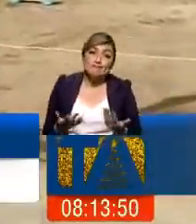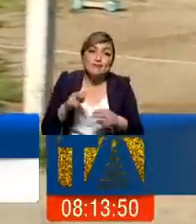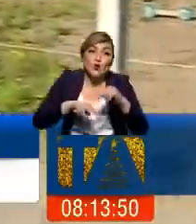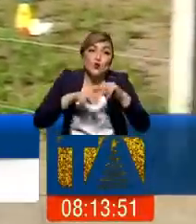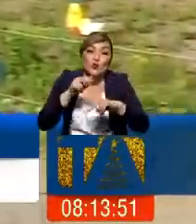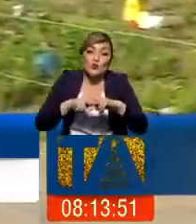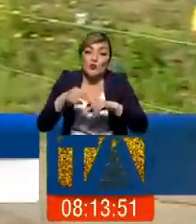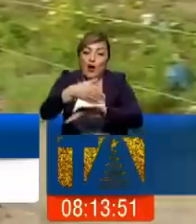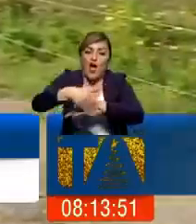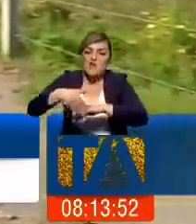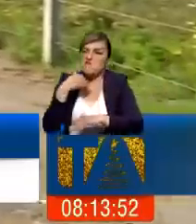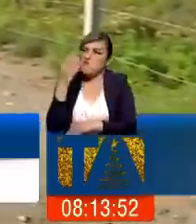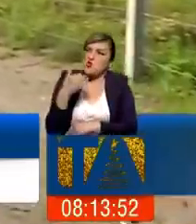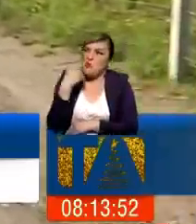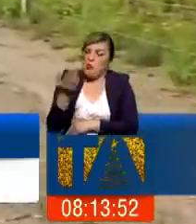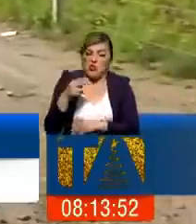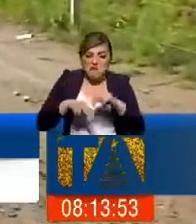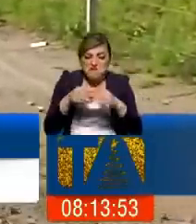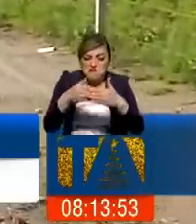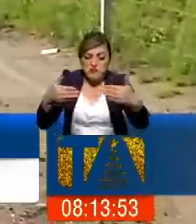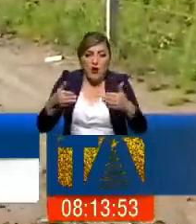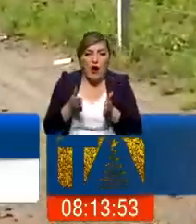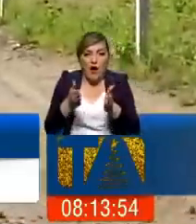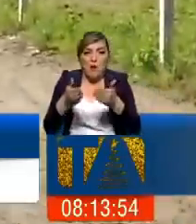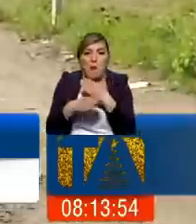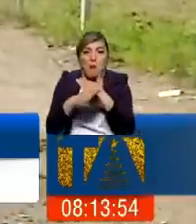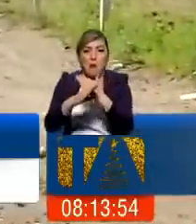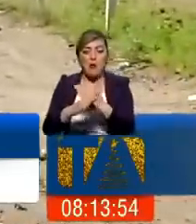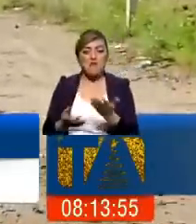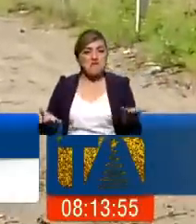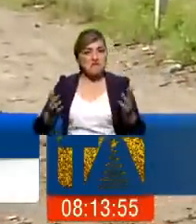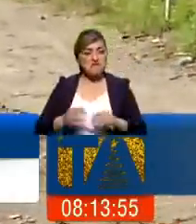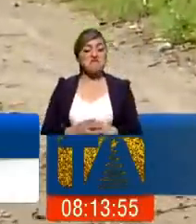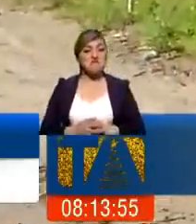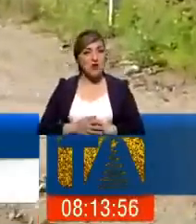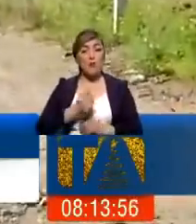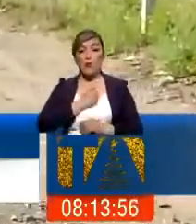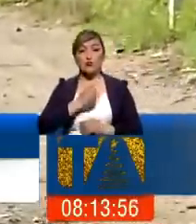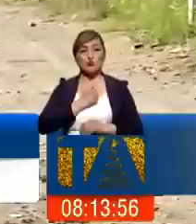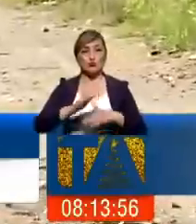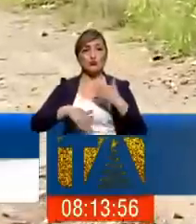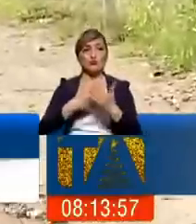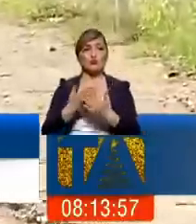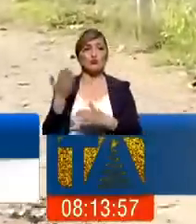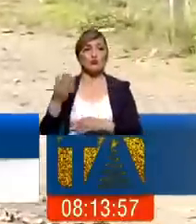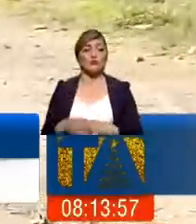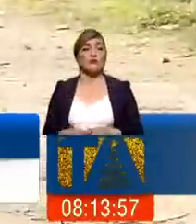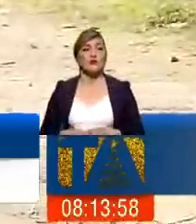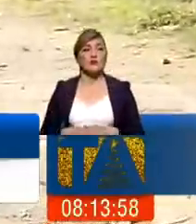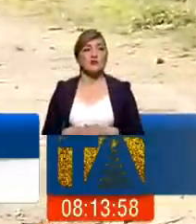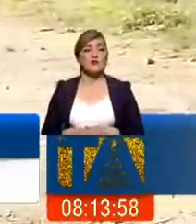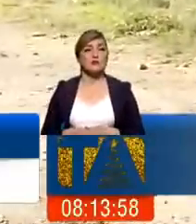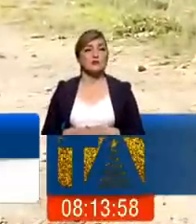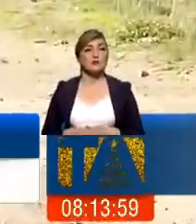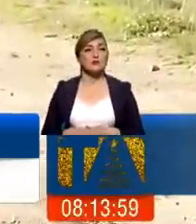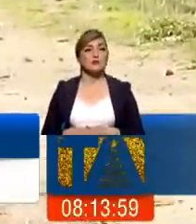su muro. Así es, o sea, si bien es cierto, tenemos todos los propietarios que colindamos aquí con la situación que nos da el